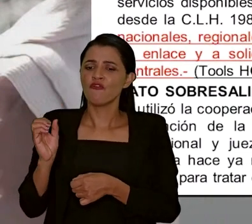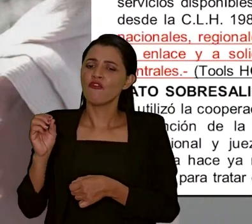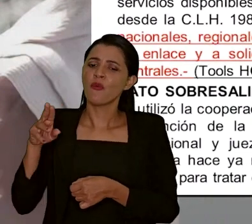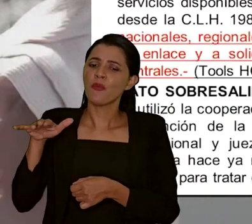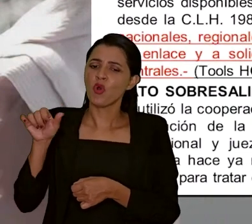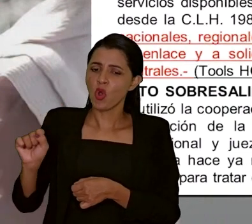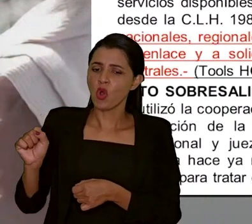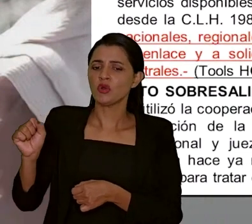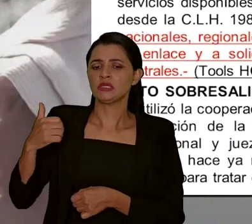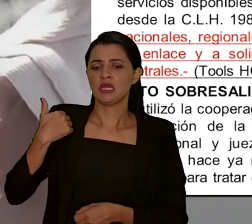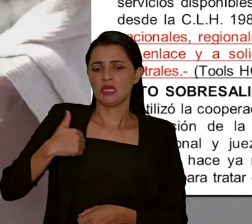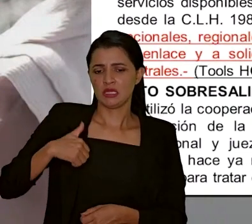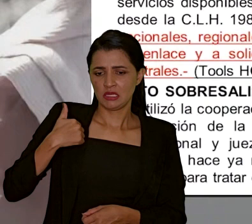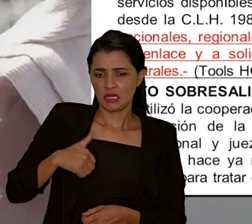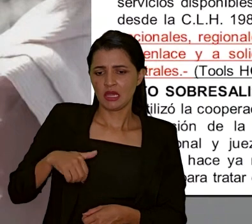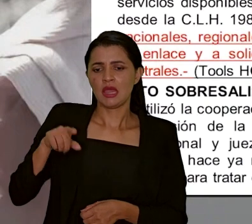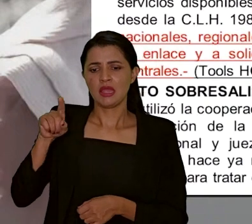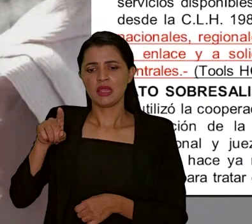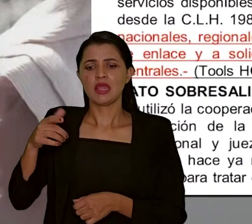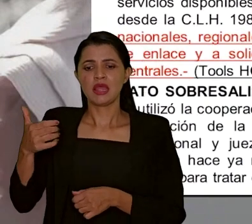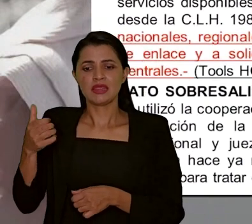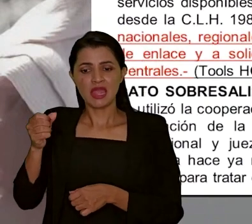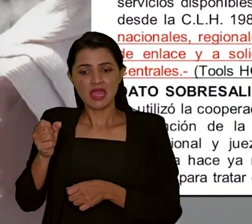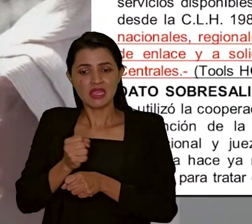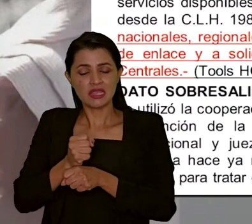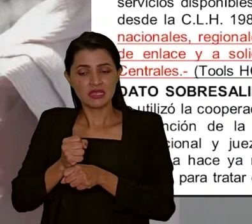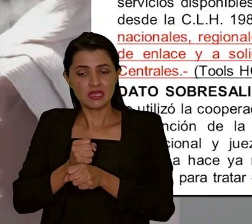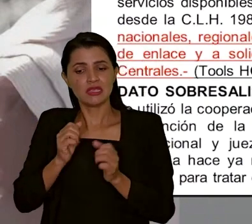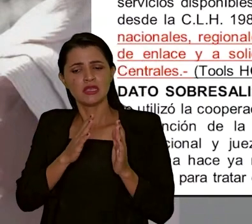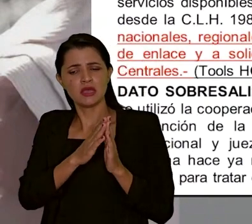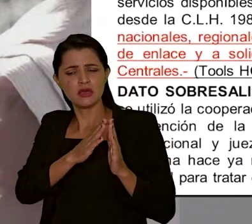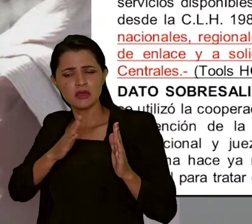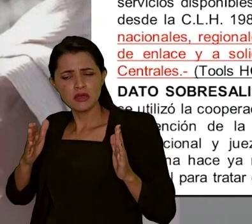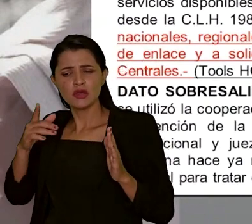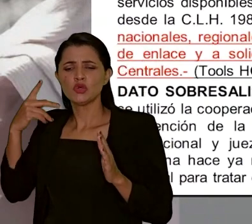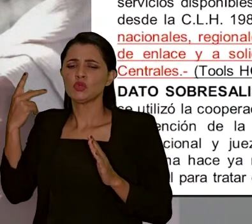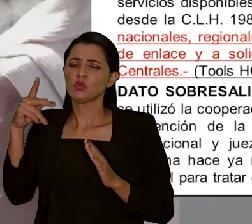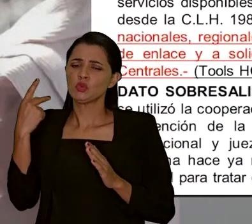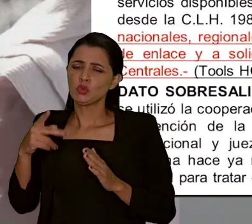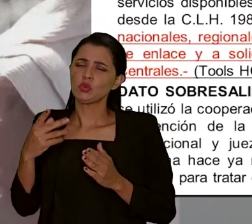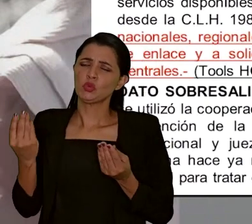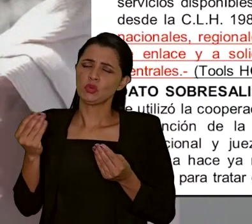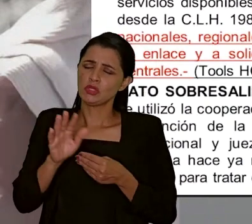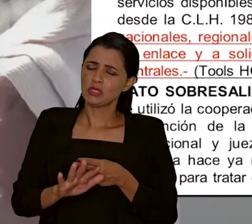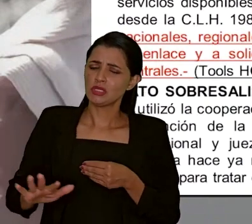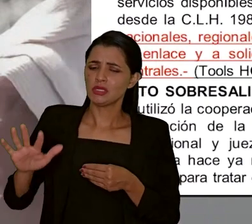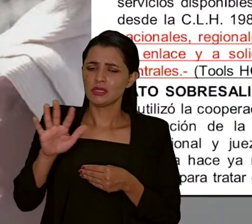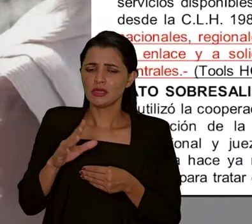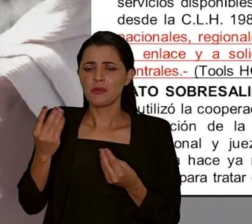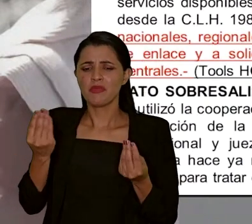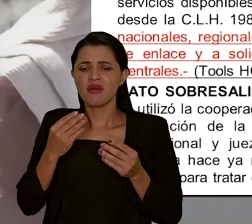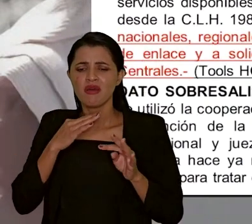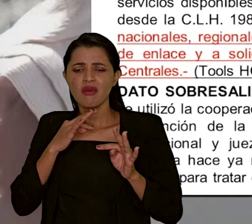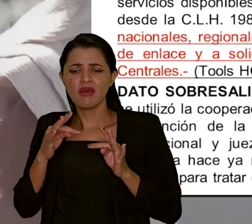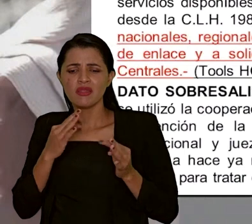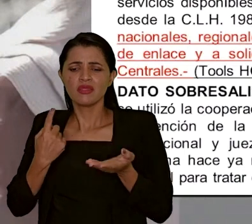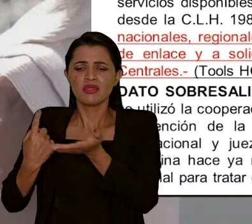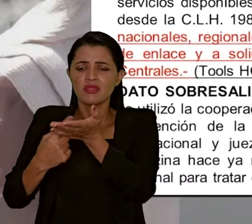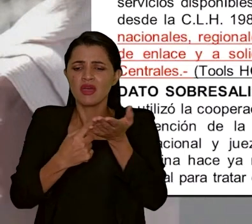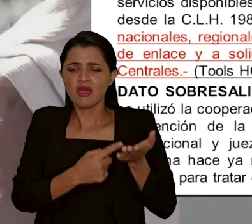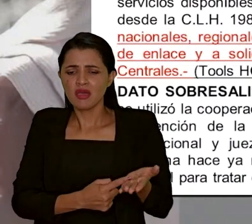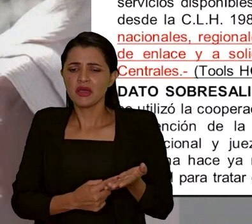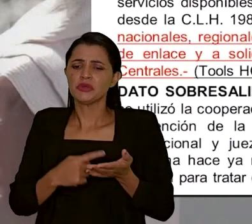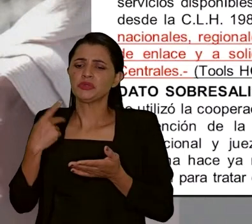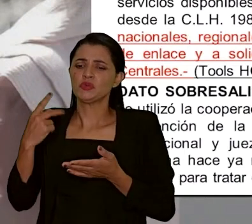red nacional de protección y restitución internacional de niños para trabajar estos casos en cada provincia. Ese juez